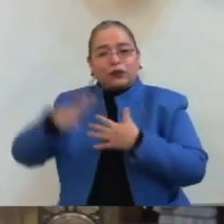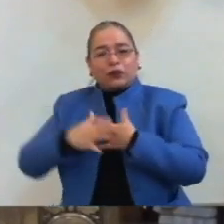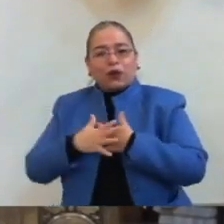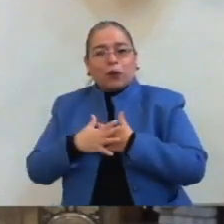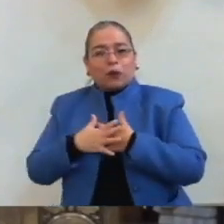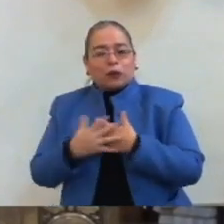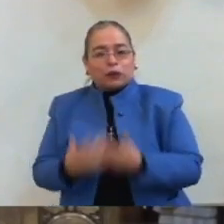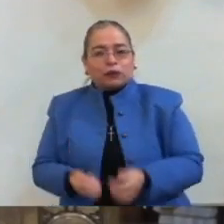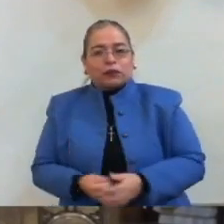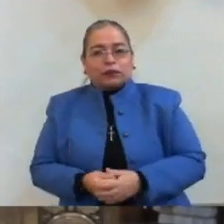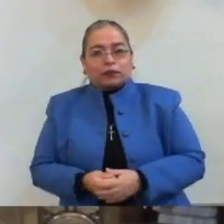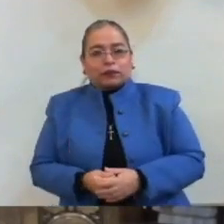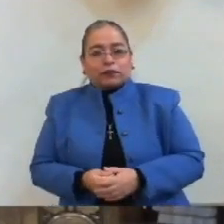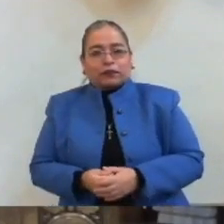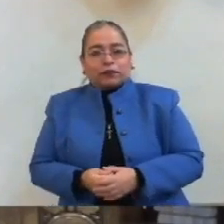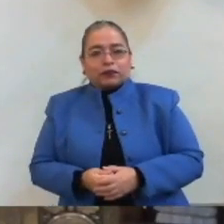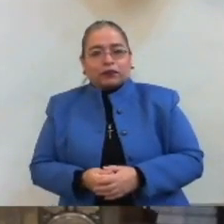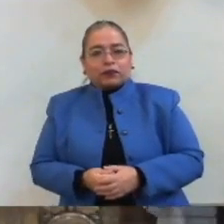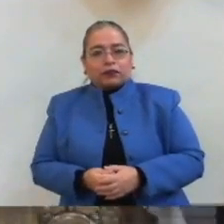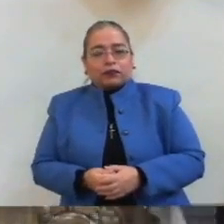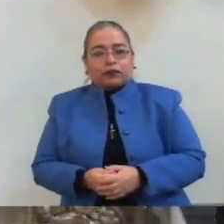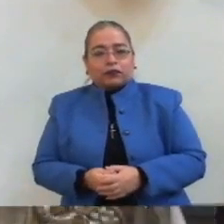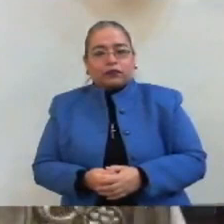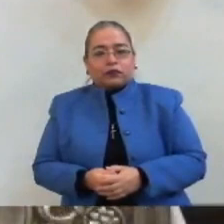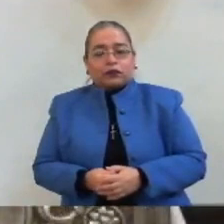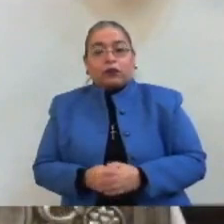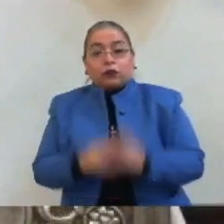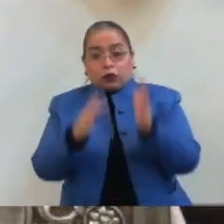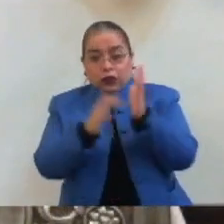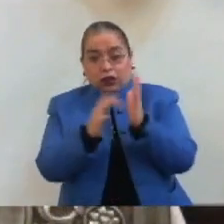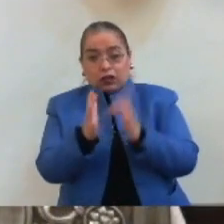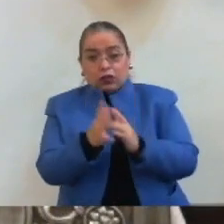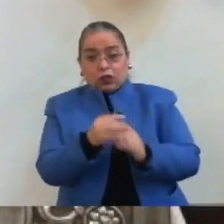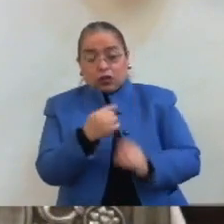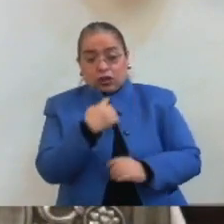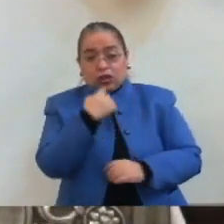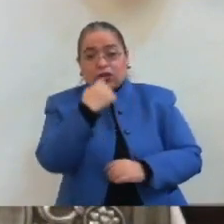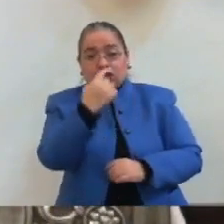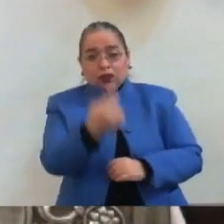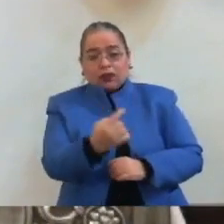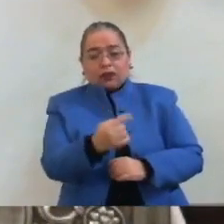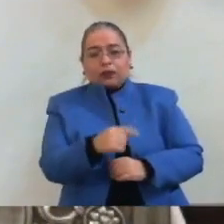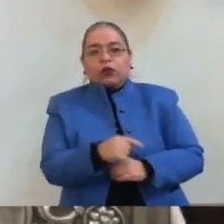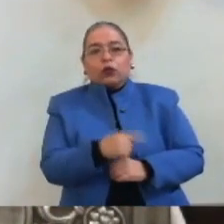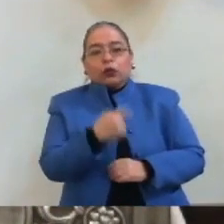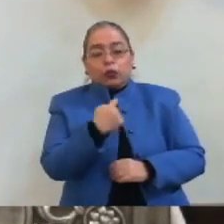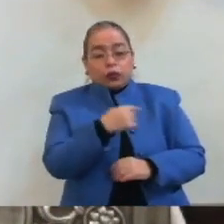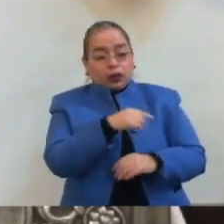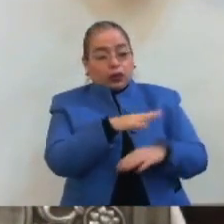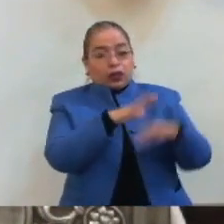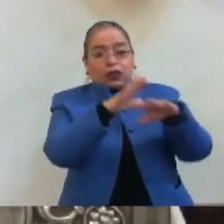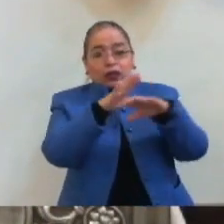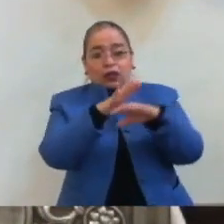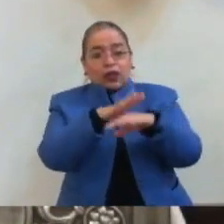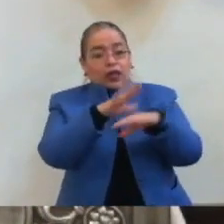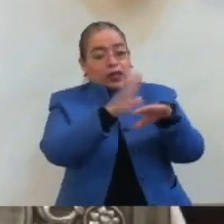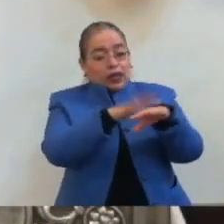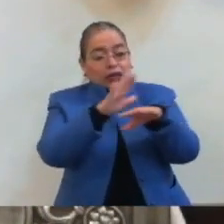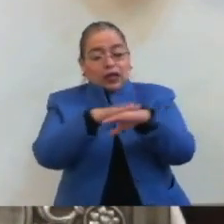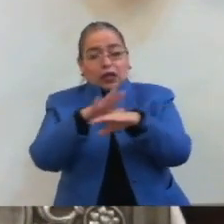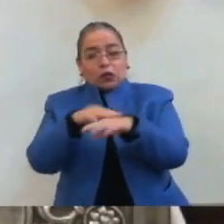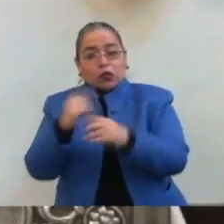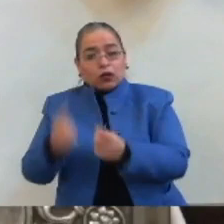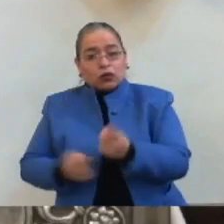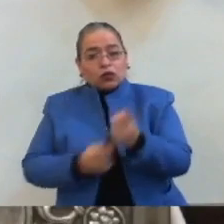por ello después de que cristo dice estas palabras llama a sus discípulos